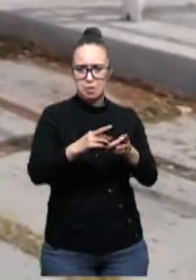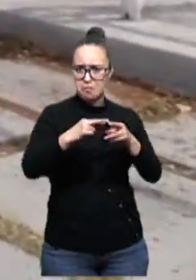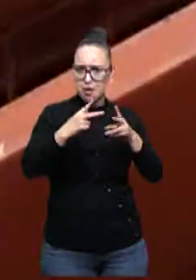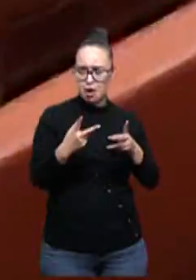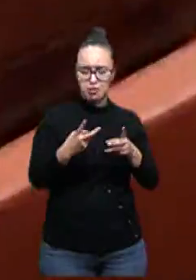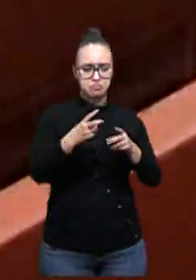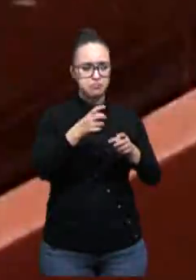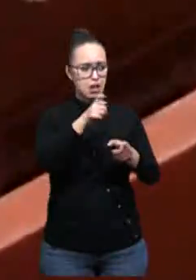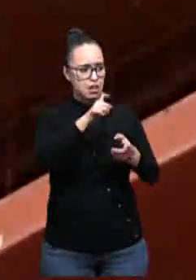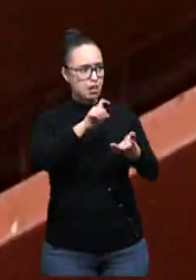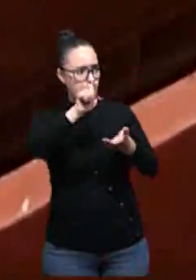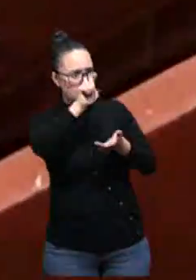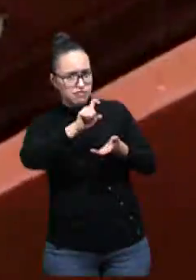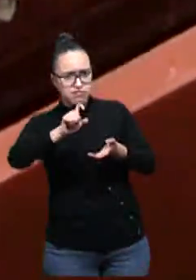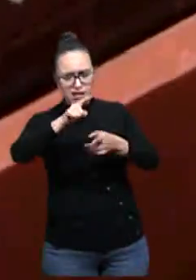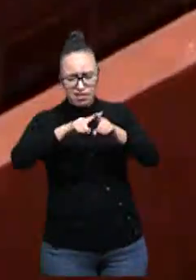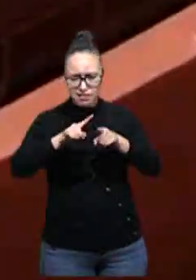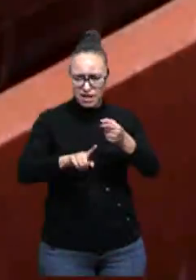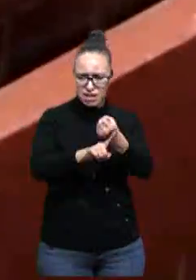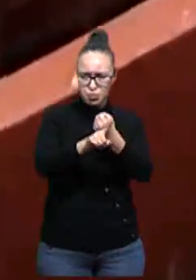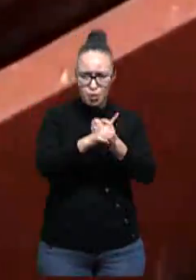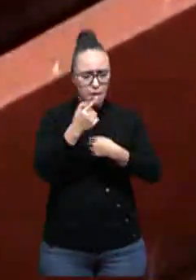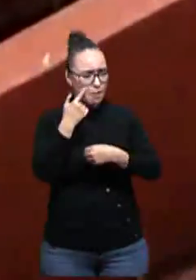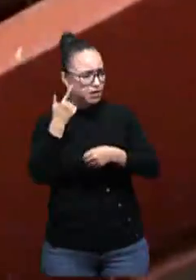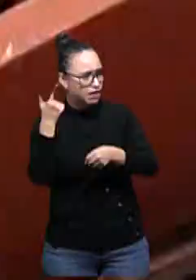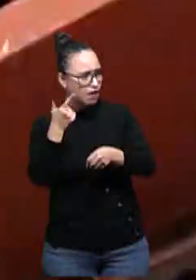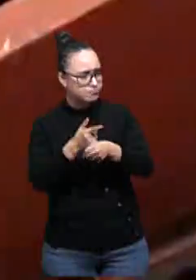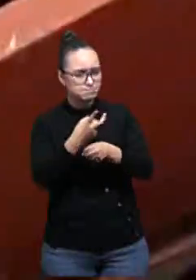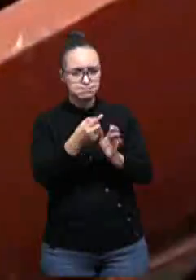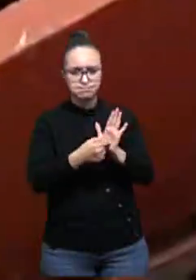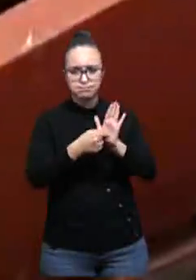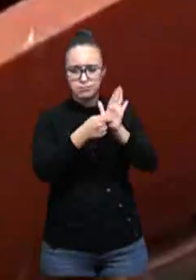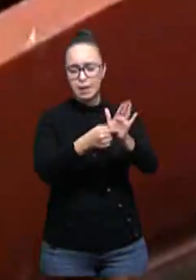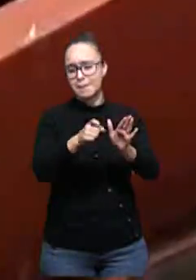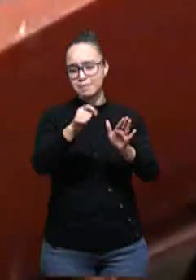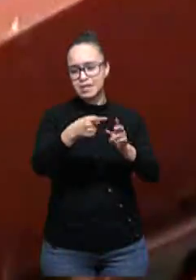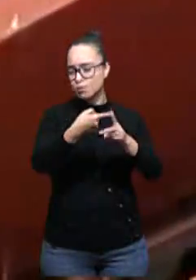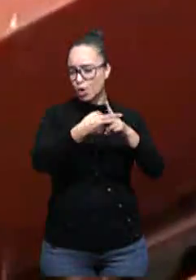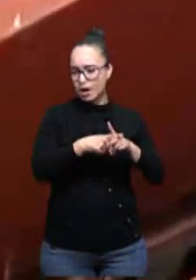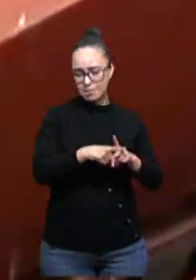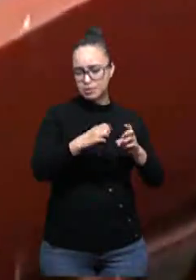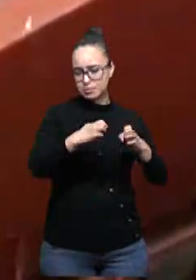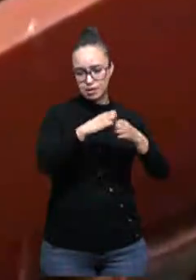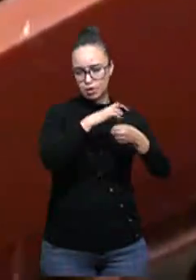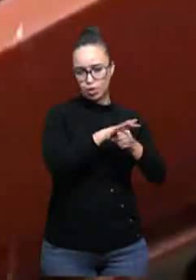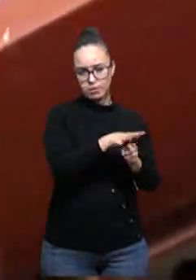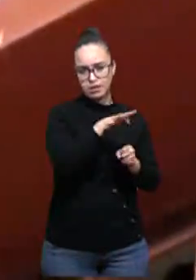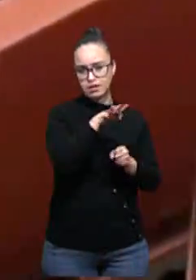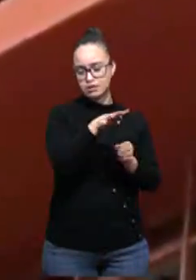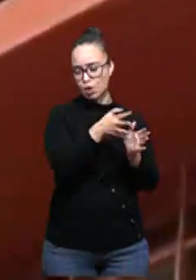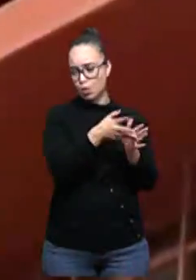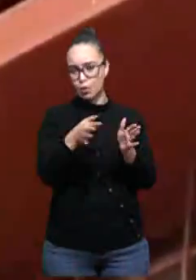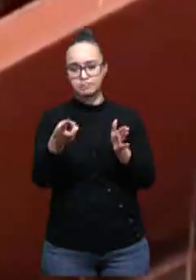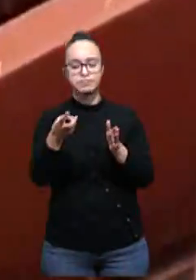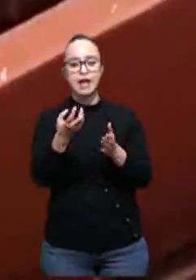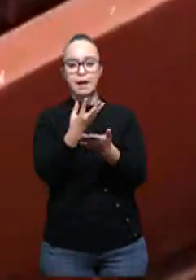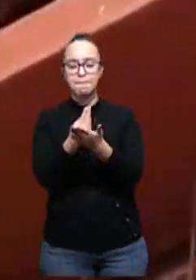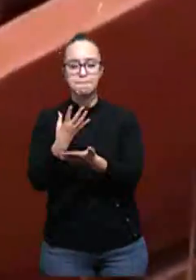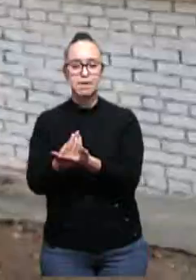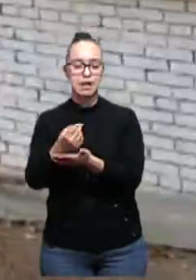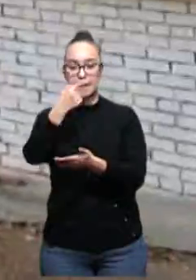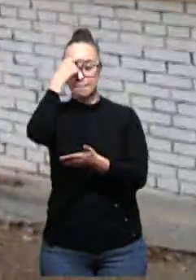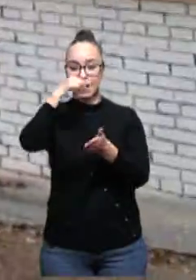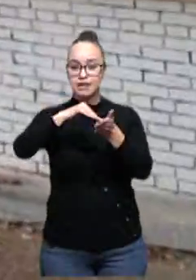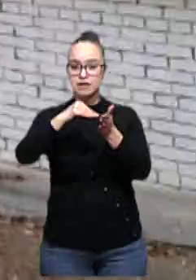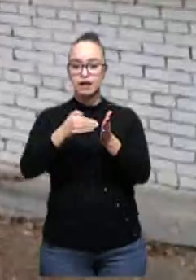y vandalismo son otros problemas detectados que coinciden con el inicio de la pandemia. El arreglo de áreas educativas va de la mano de estrategias de fomento